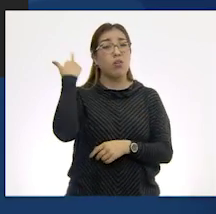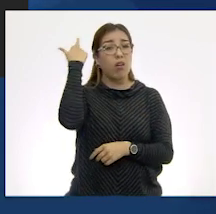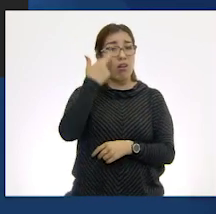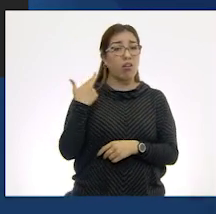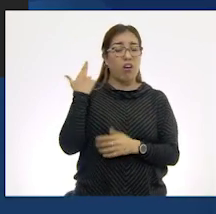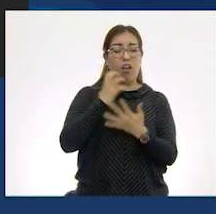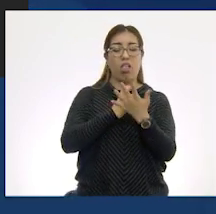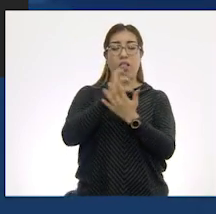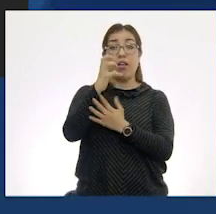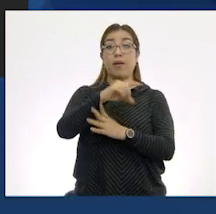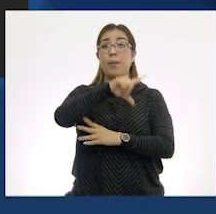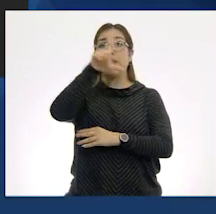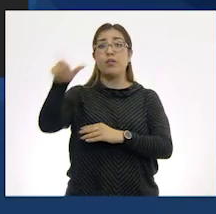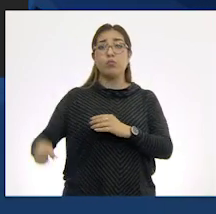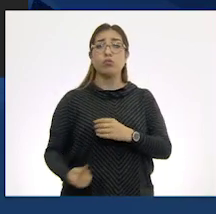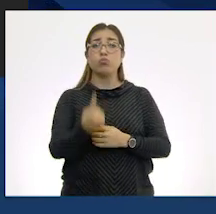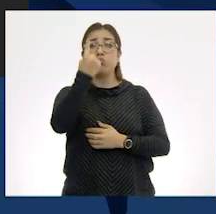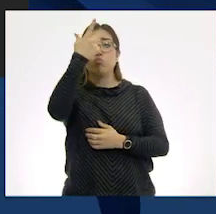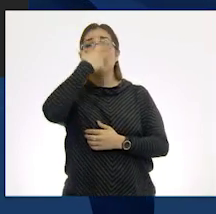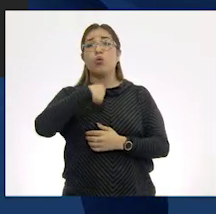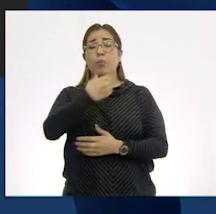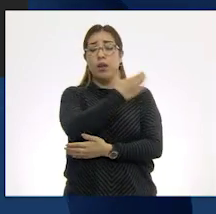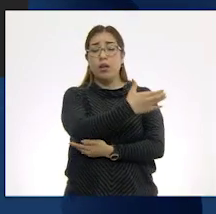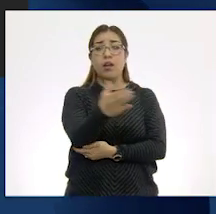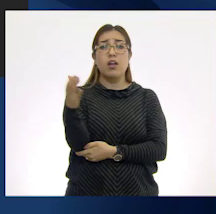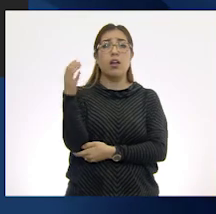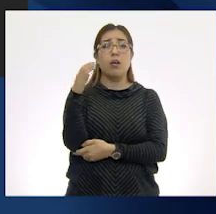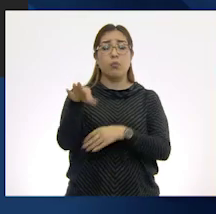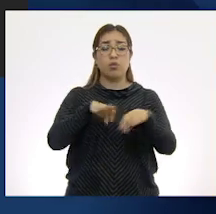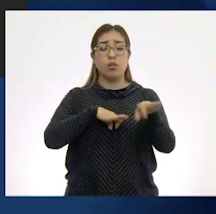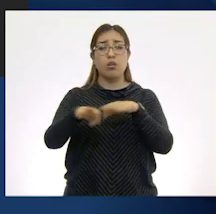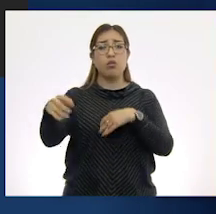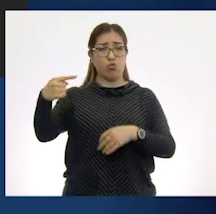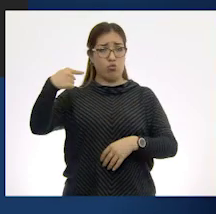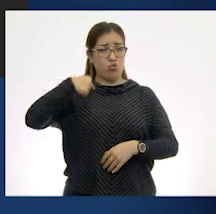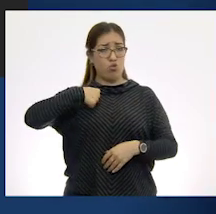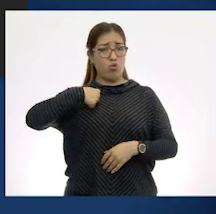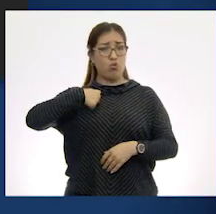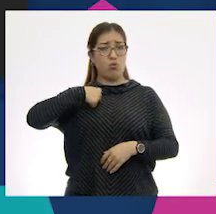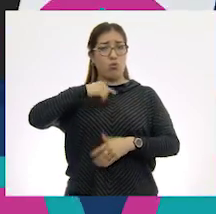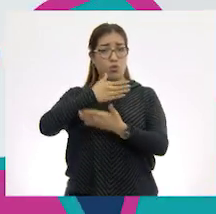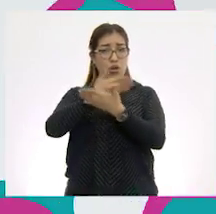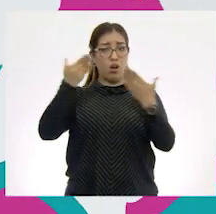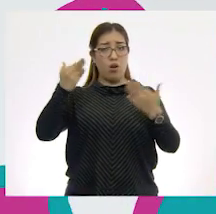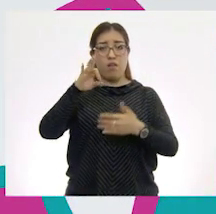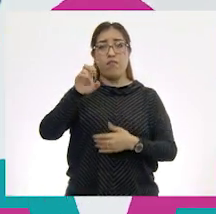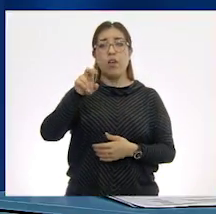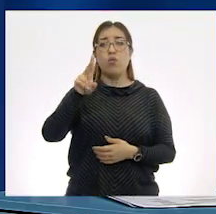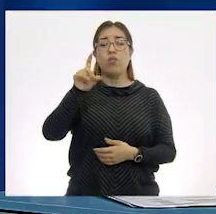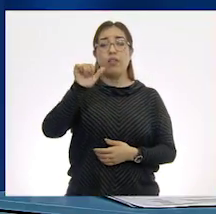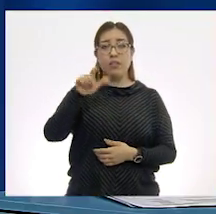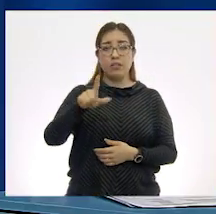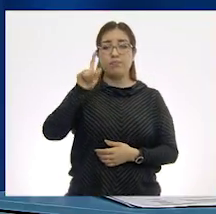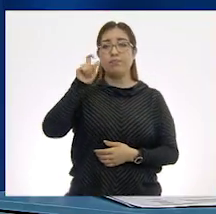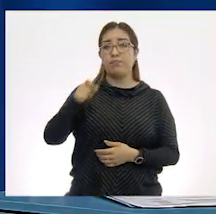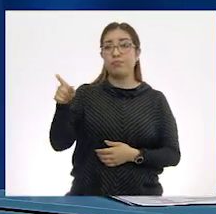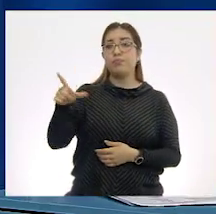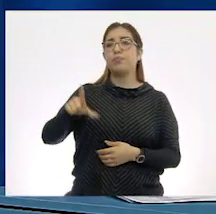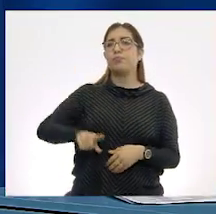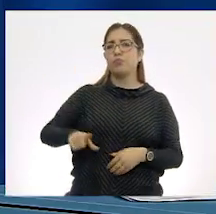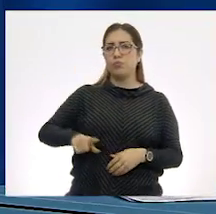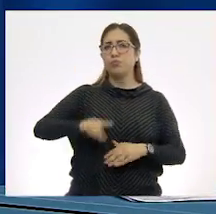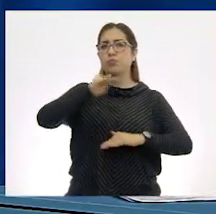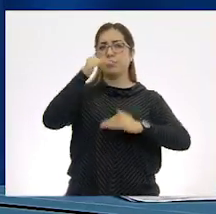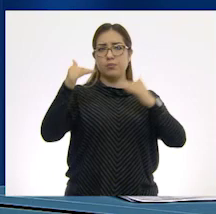entonces surgió Liu Bang, un campesino que se autoproclamó señor feudal, que al ganar algunas